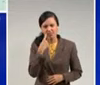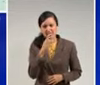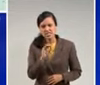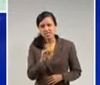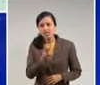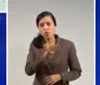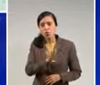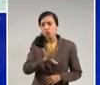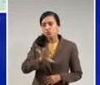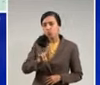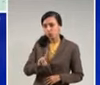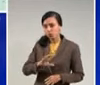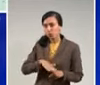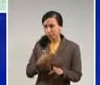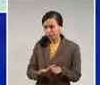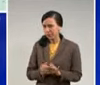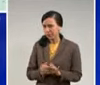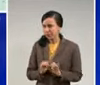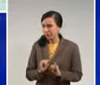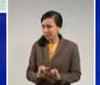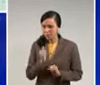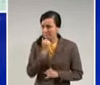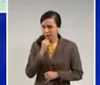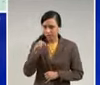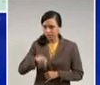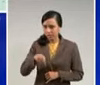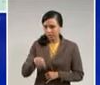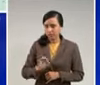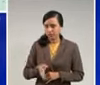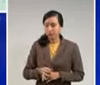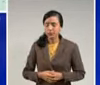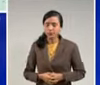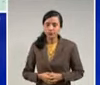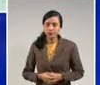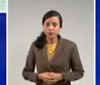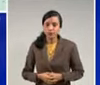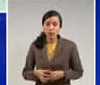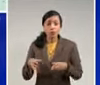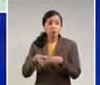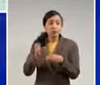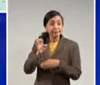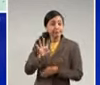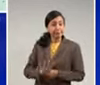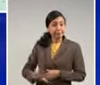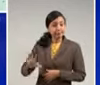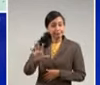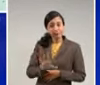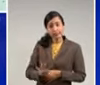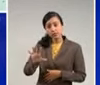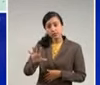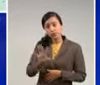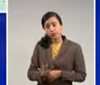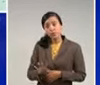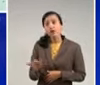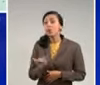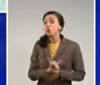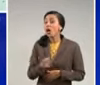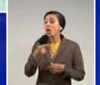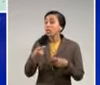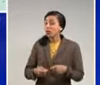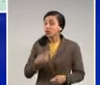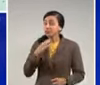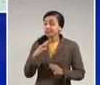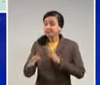451, vamos a ver más actualizado después, detectados en el Reino Unido, que también hay que tener en cuenta